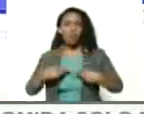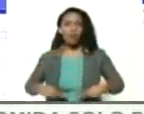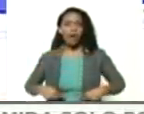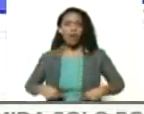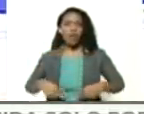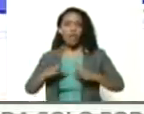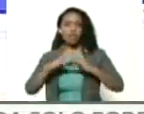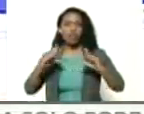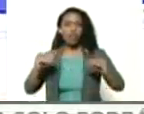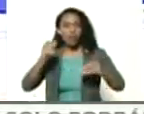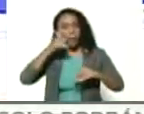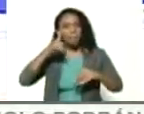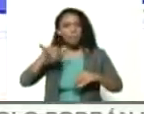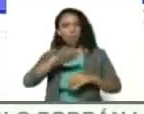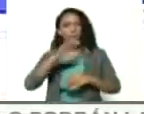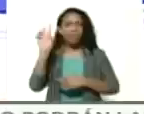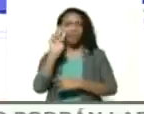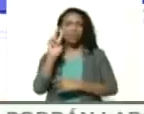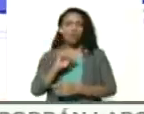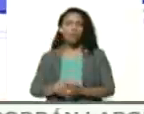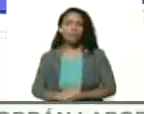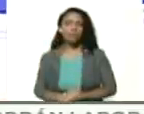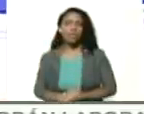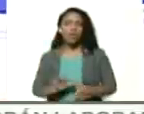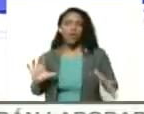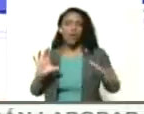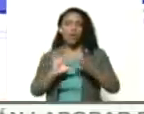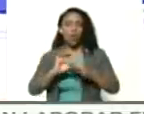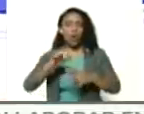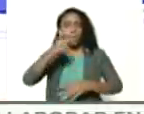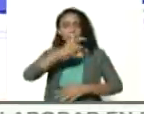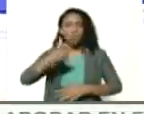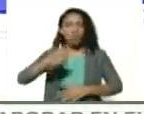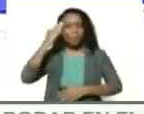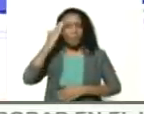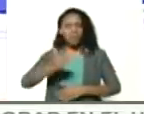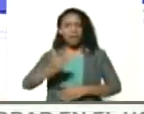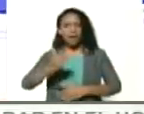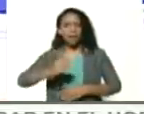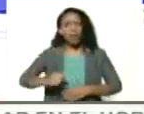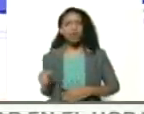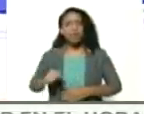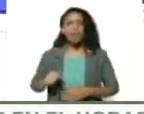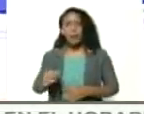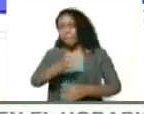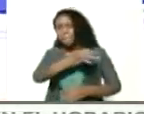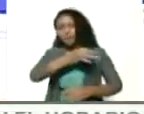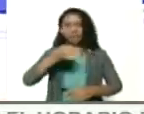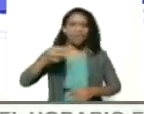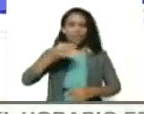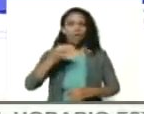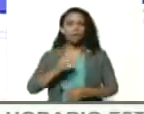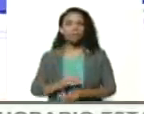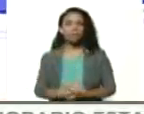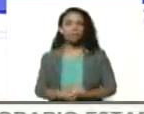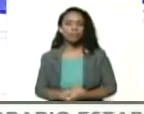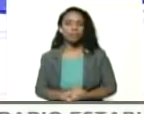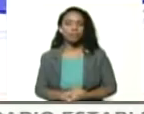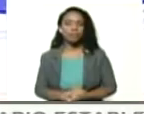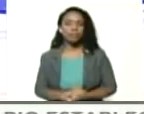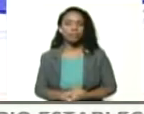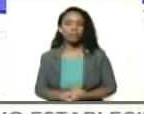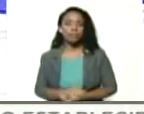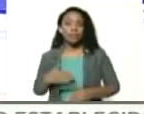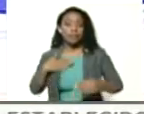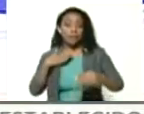de todo el pueblo de Venezuela. Unión cívico-militar, policial perfecta. Ir